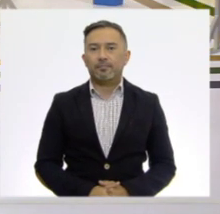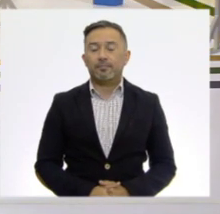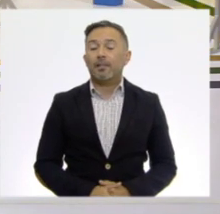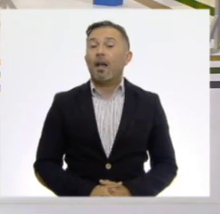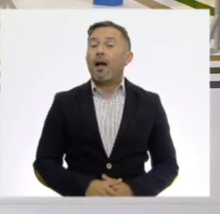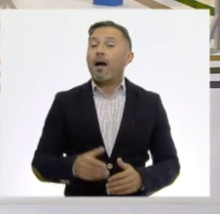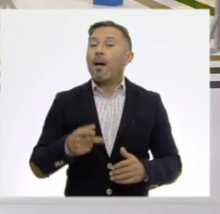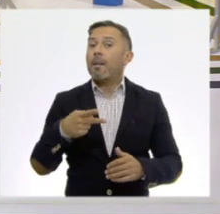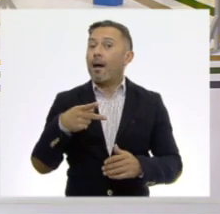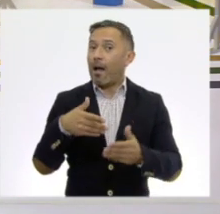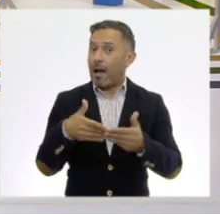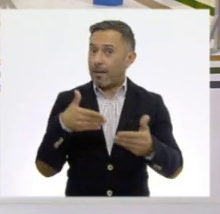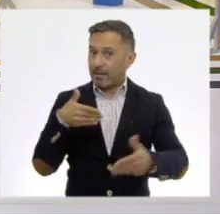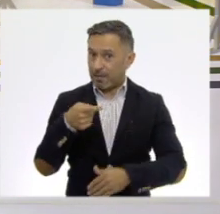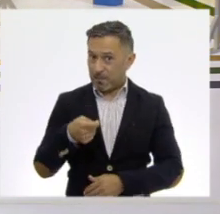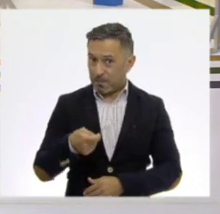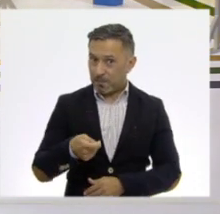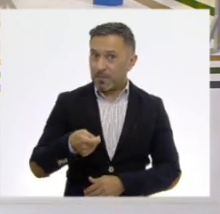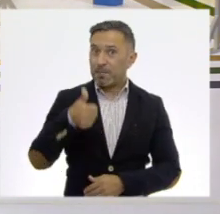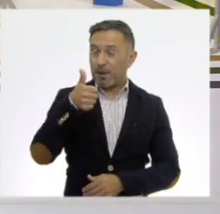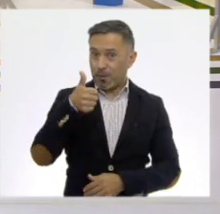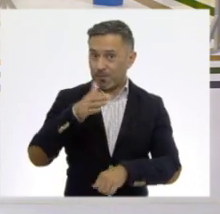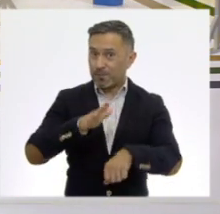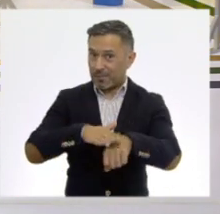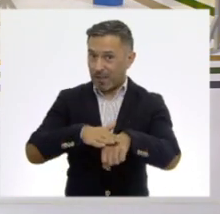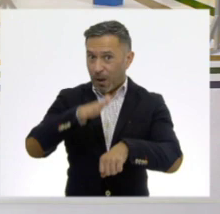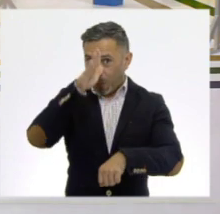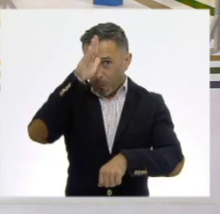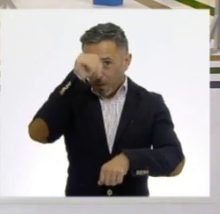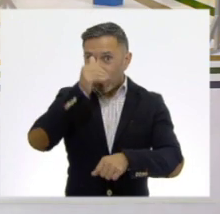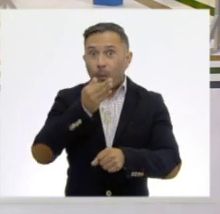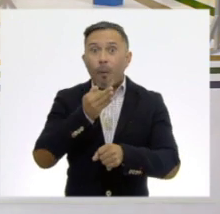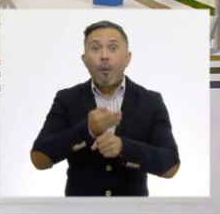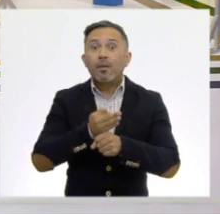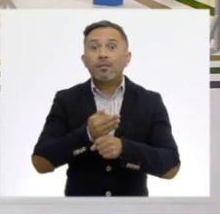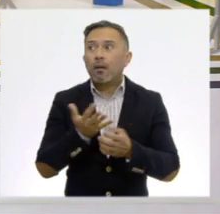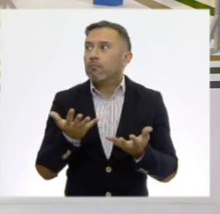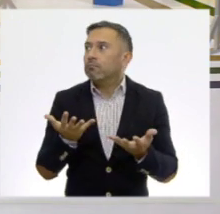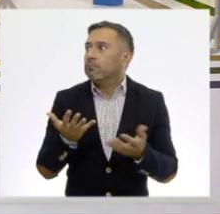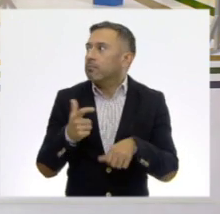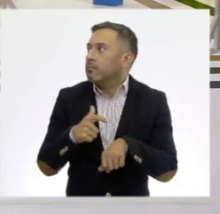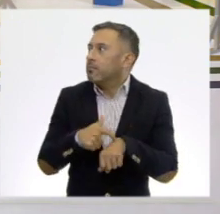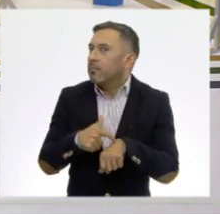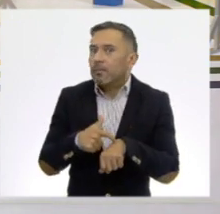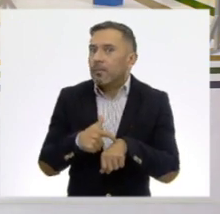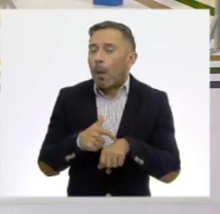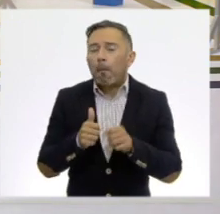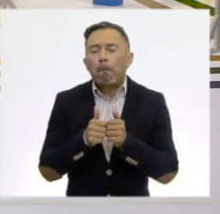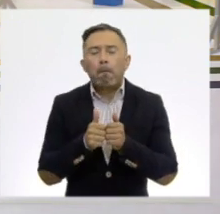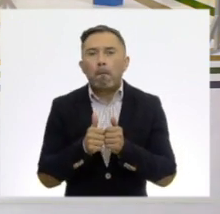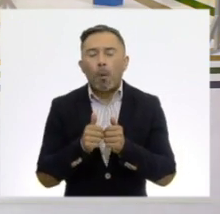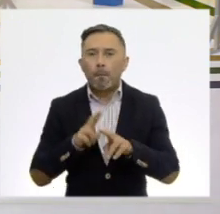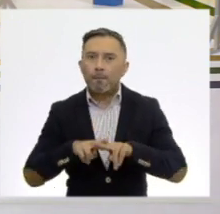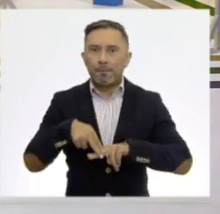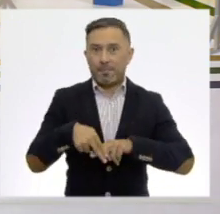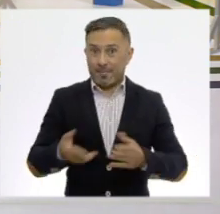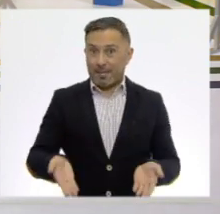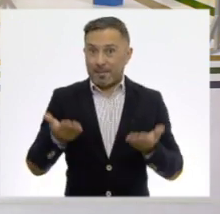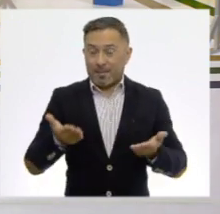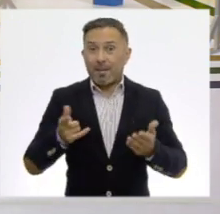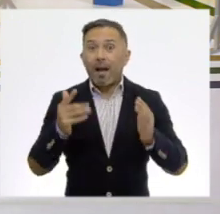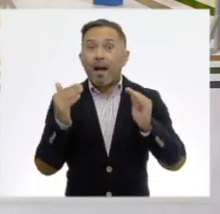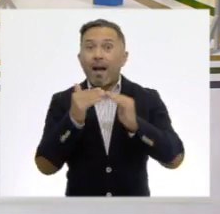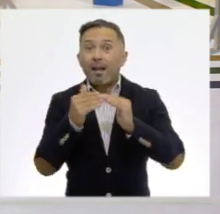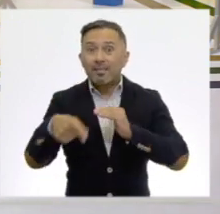Pero antes, recuerda que es momento de activarnos, maestra Ruth. Así que allá en casa, listas y listos,